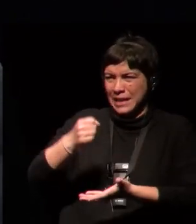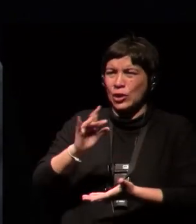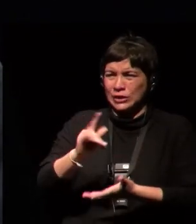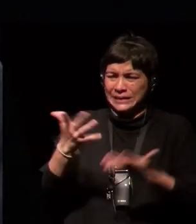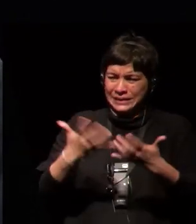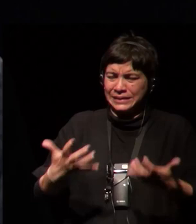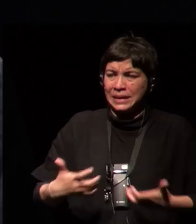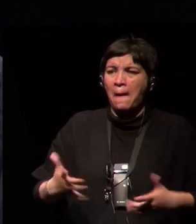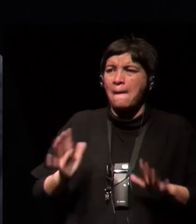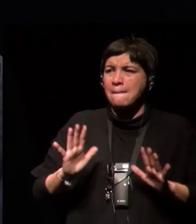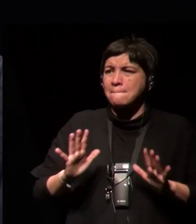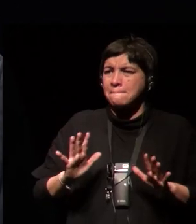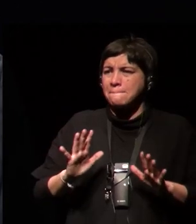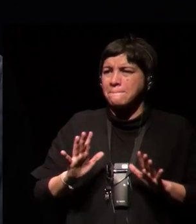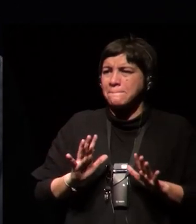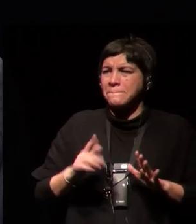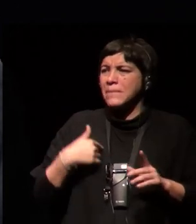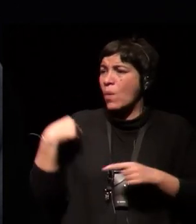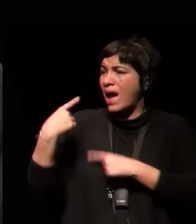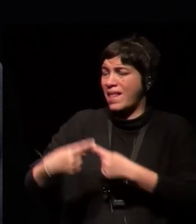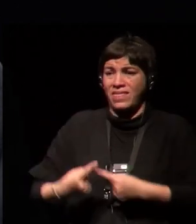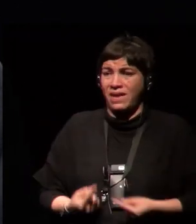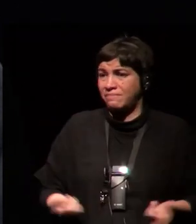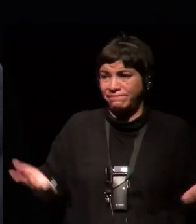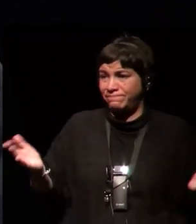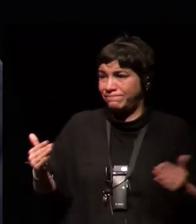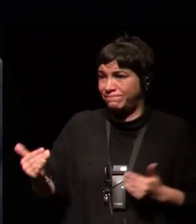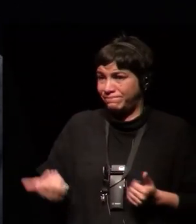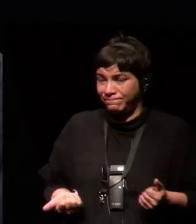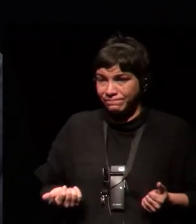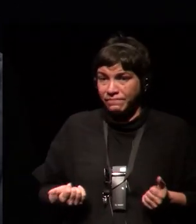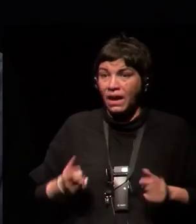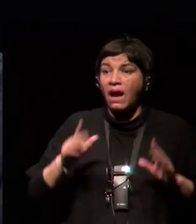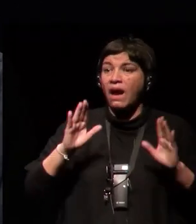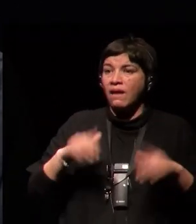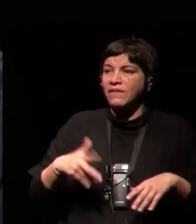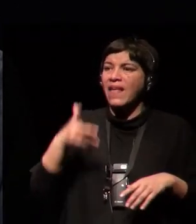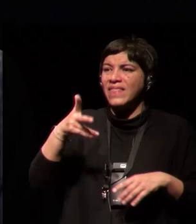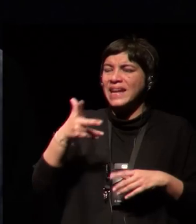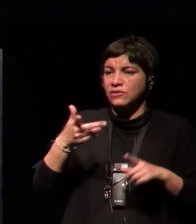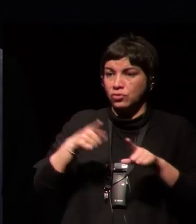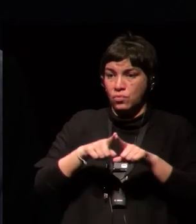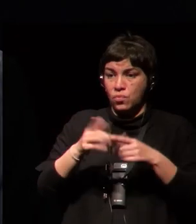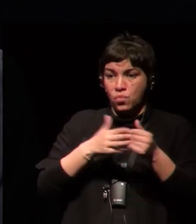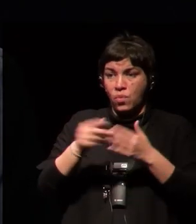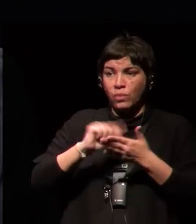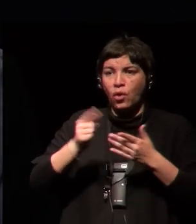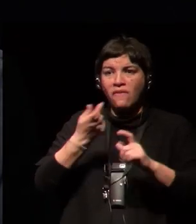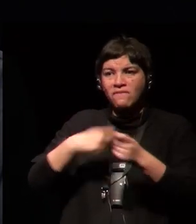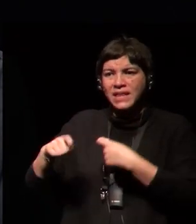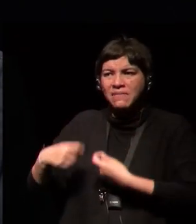dejarla en herencia y luego al final vendió sus derechos de autor al propietario de una blanco de una